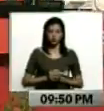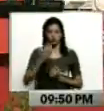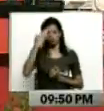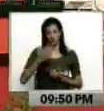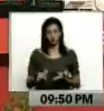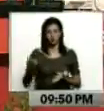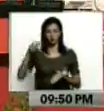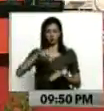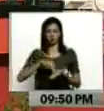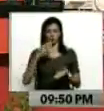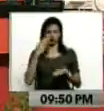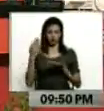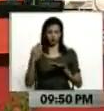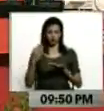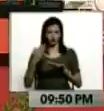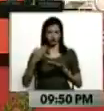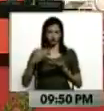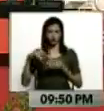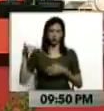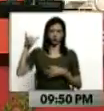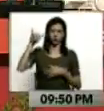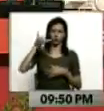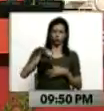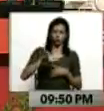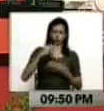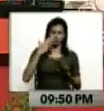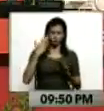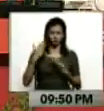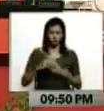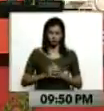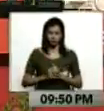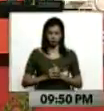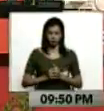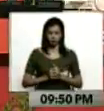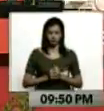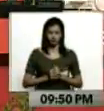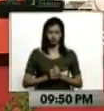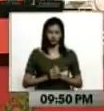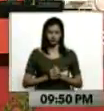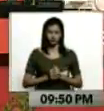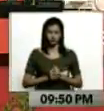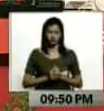ag el coronel Martínez que debe estar por ahí la